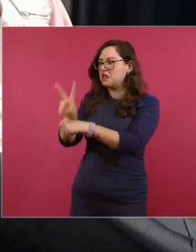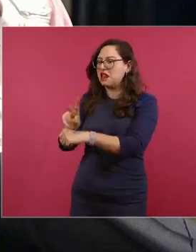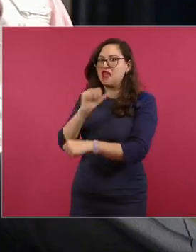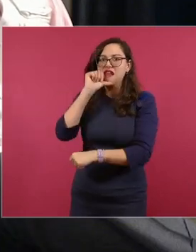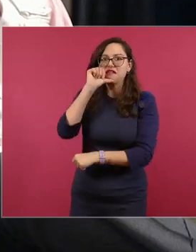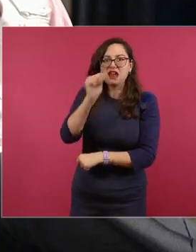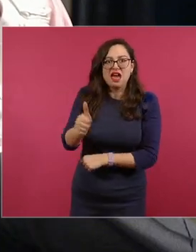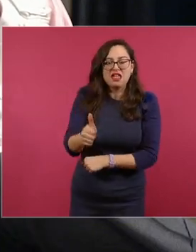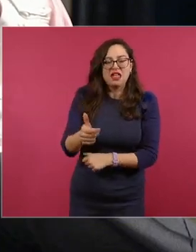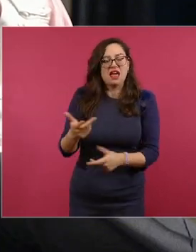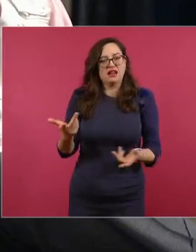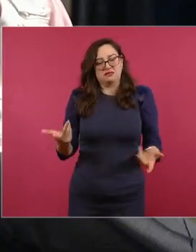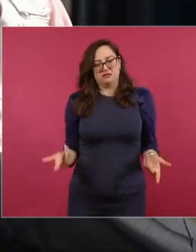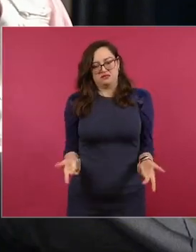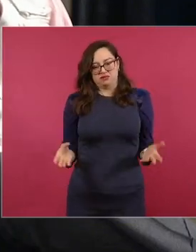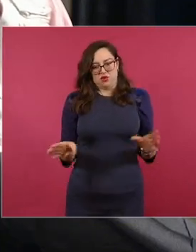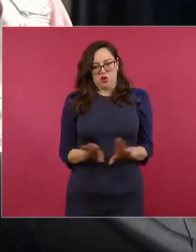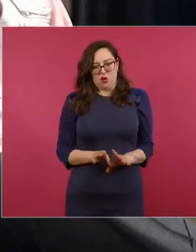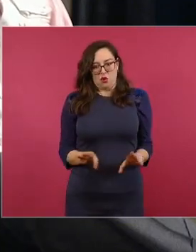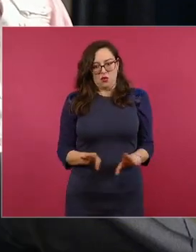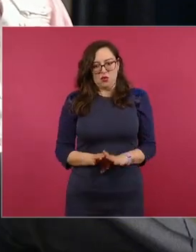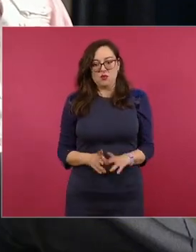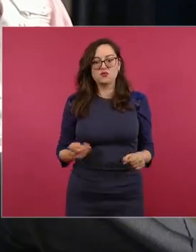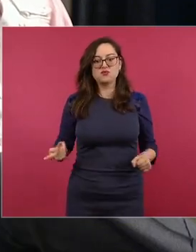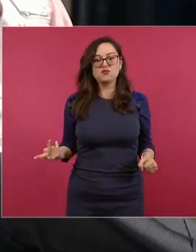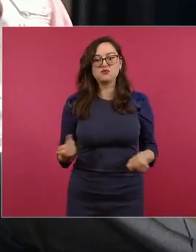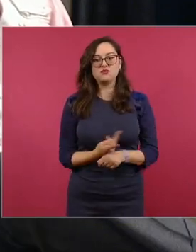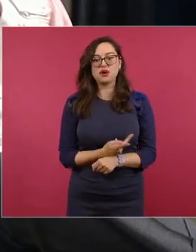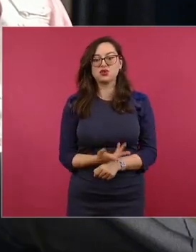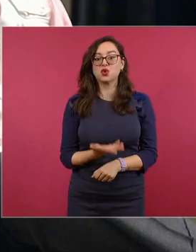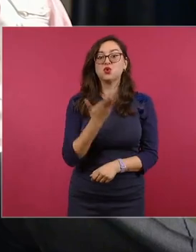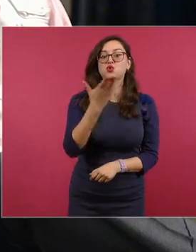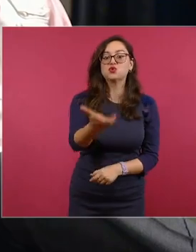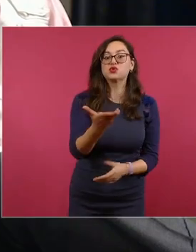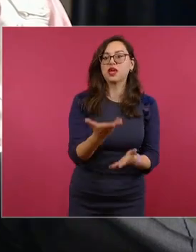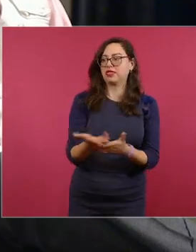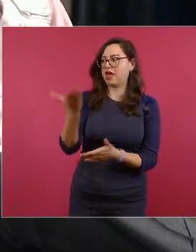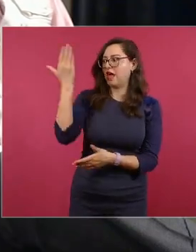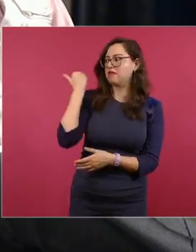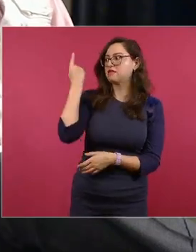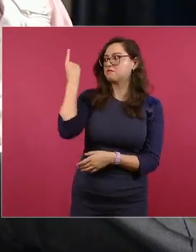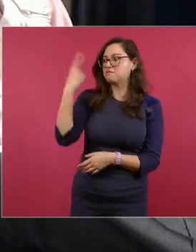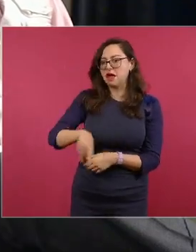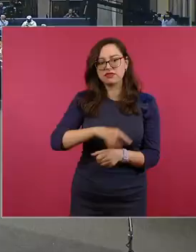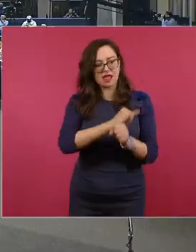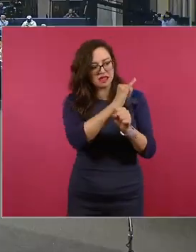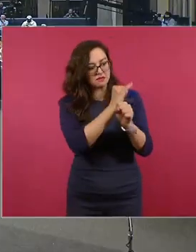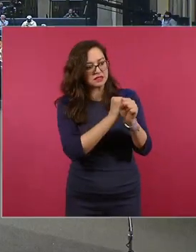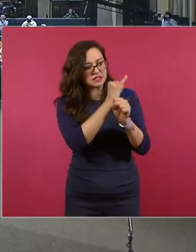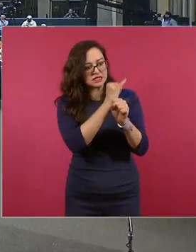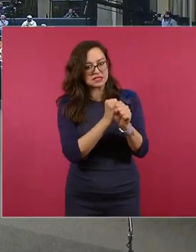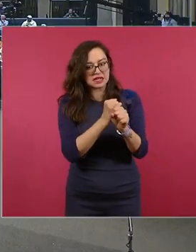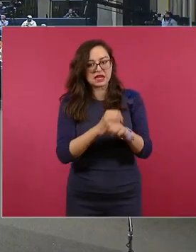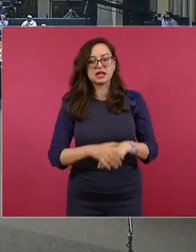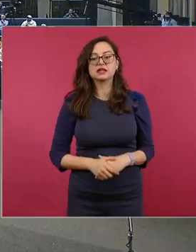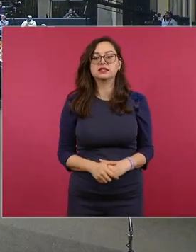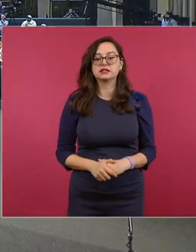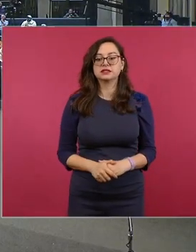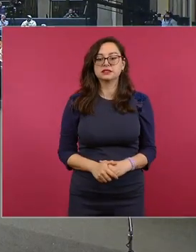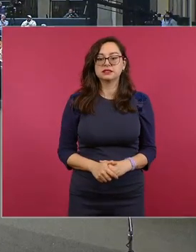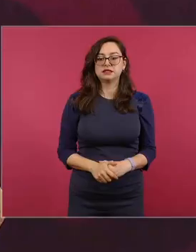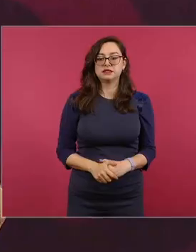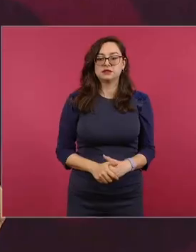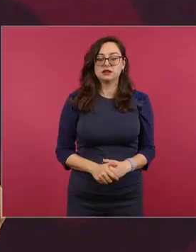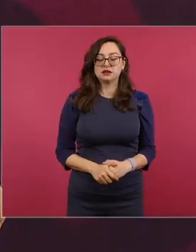transparentes. Y me gustaría saber qué pasó con la indicación que usted dio de que se investigara este asunto. Pues se está haciendo.